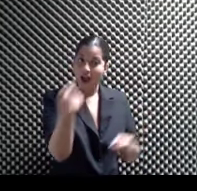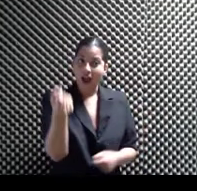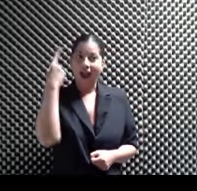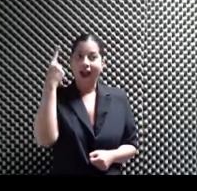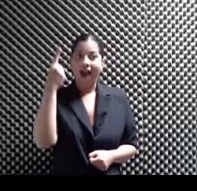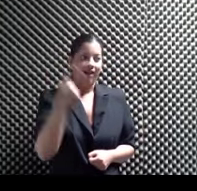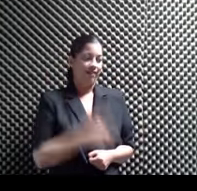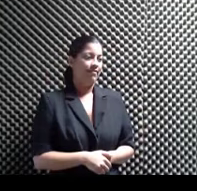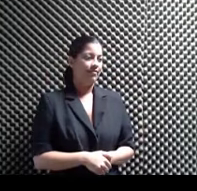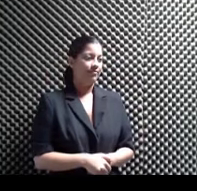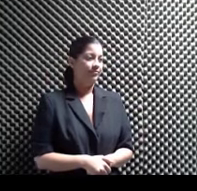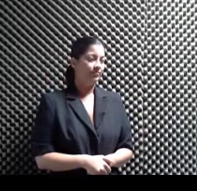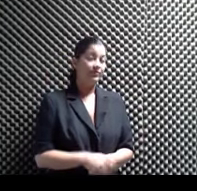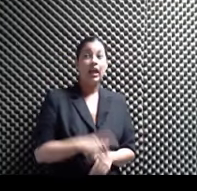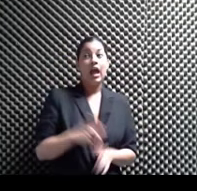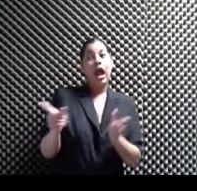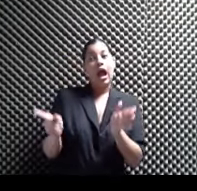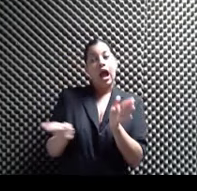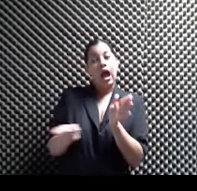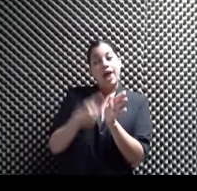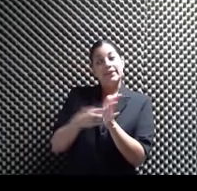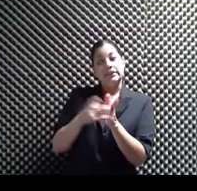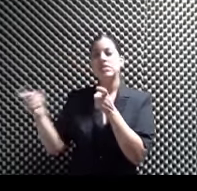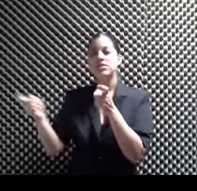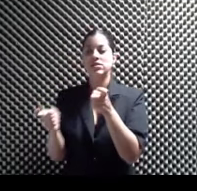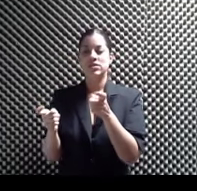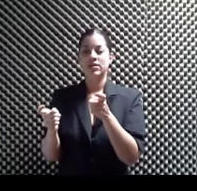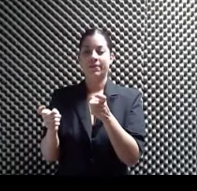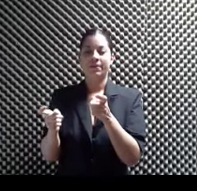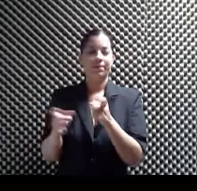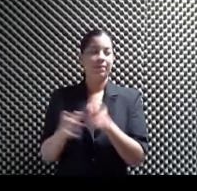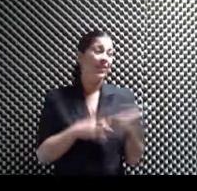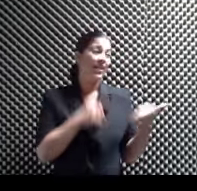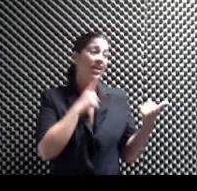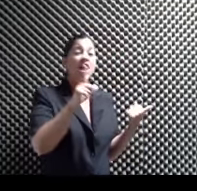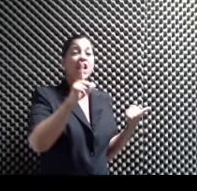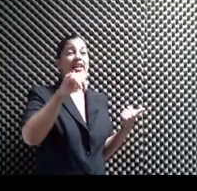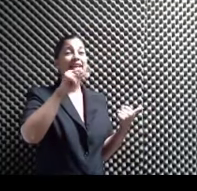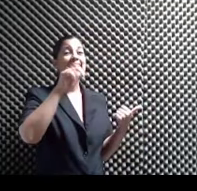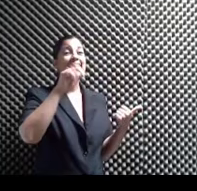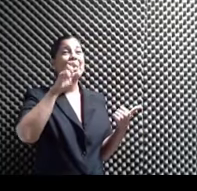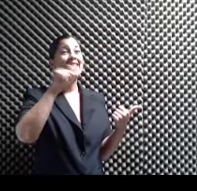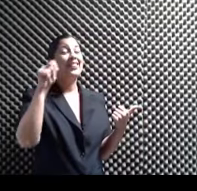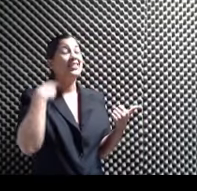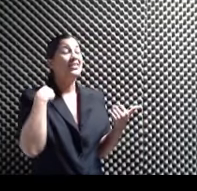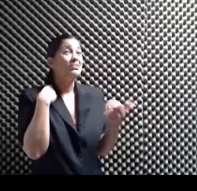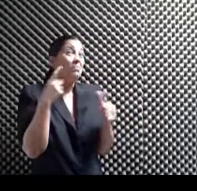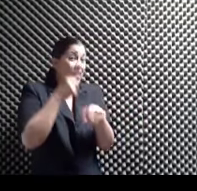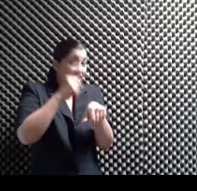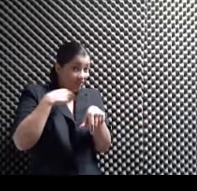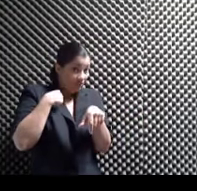decir A veces hay que aguantarlas Un poquito Porque se van Con Linet Yo nunca había trabajado Así desde Con Como actriz